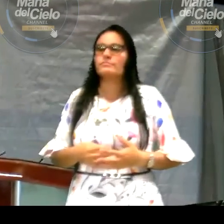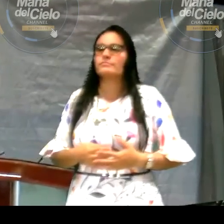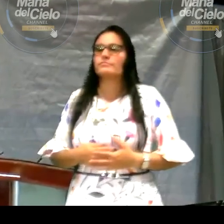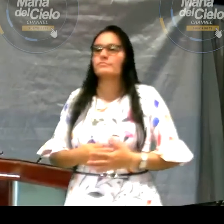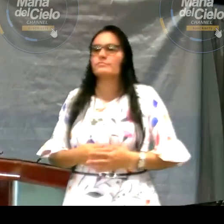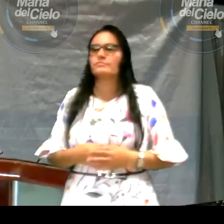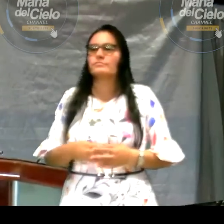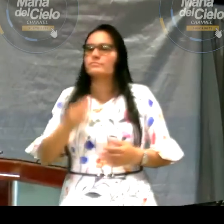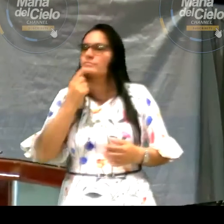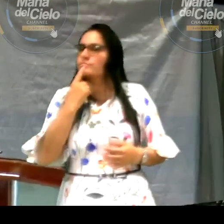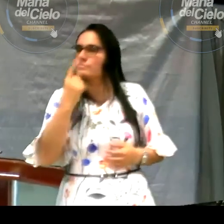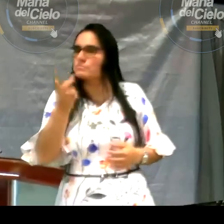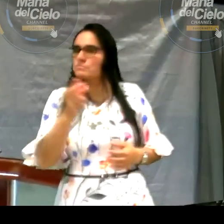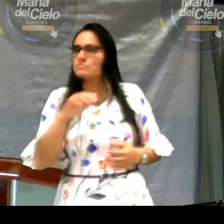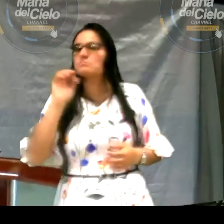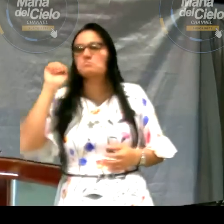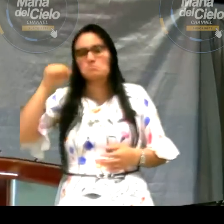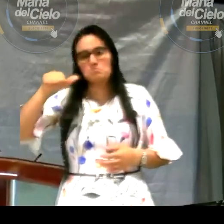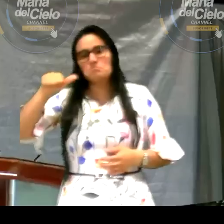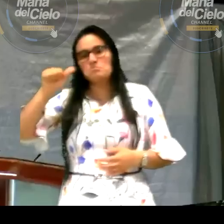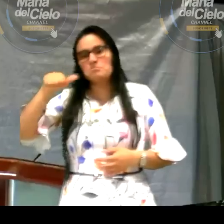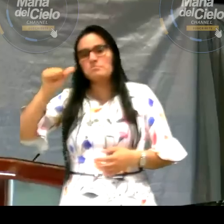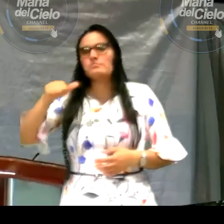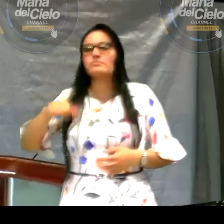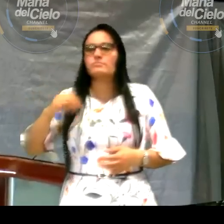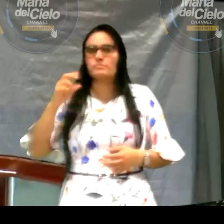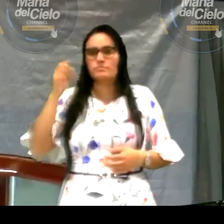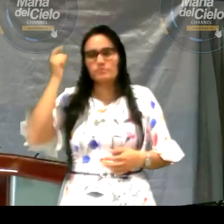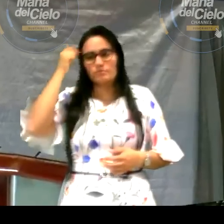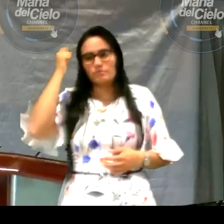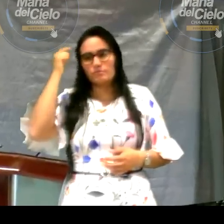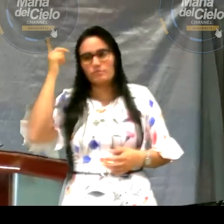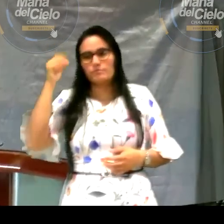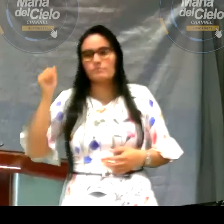le dijo: sí, yo sé que va a resucitar en el día postrero.